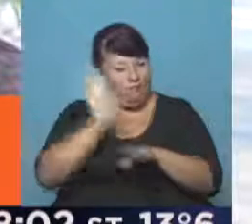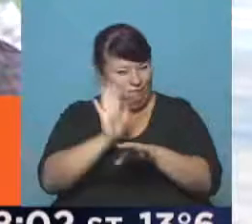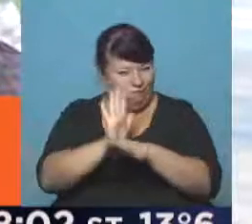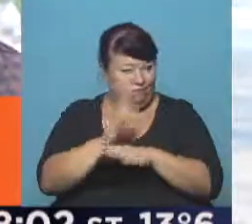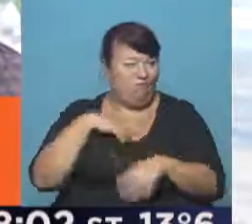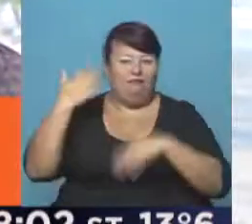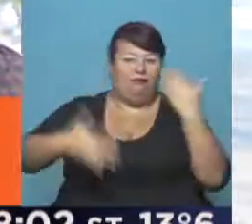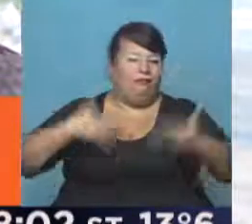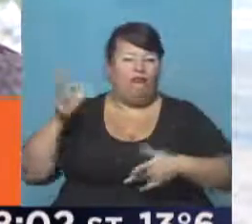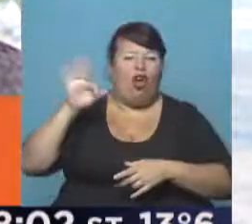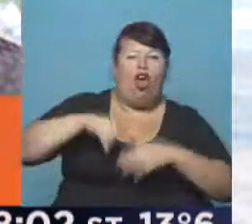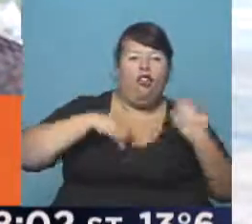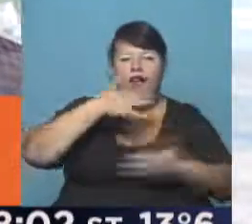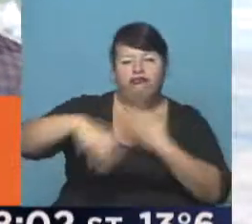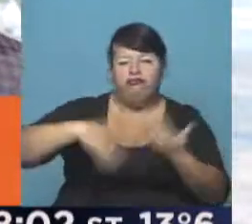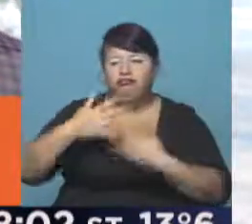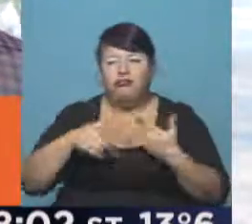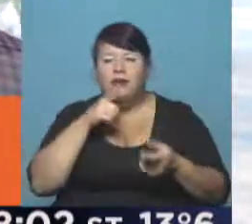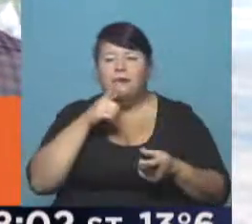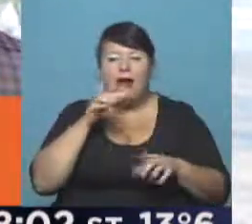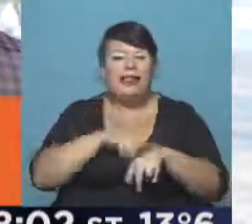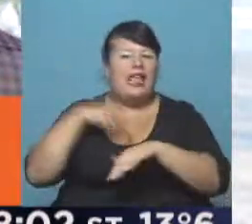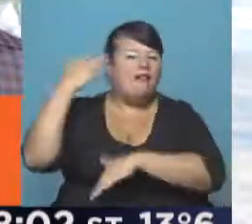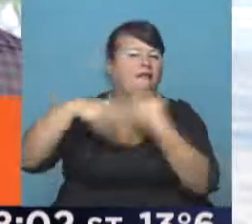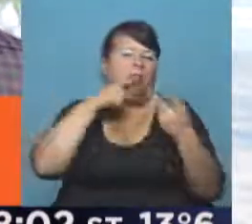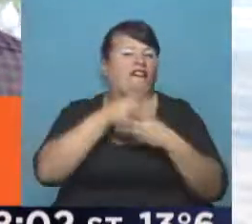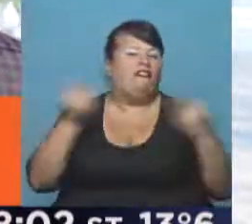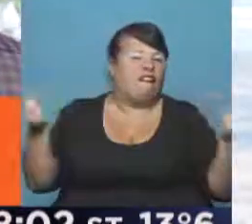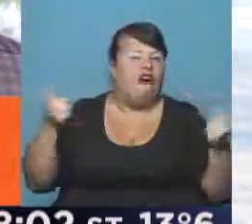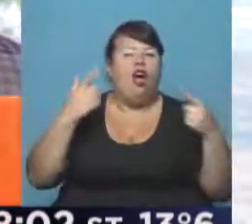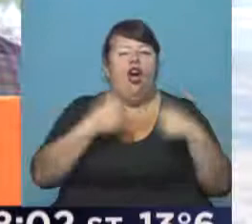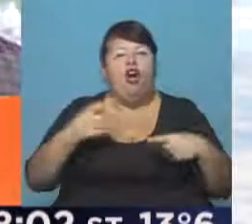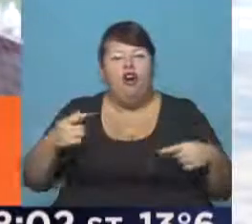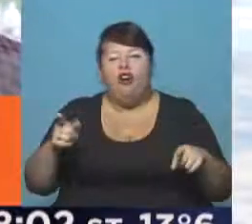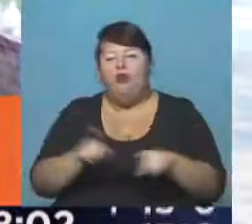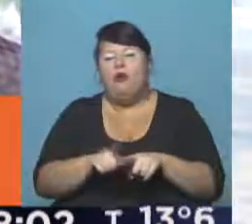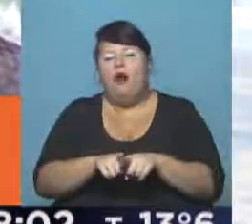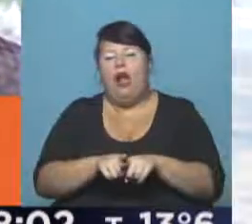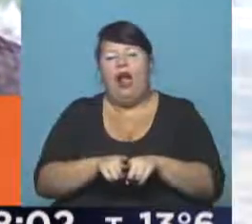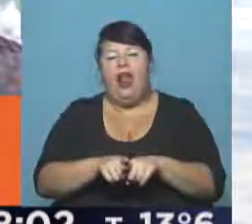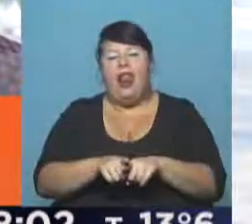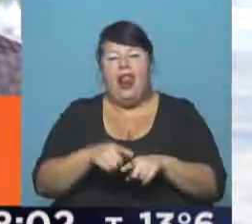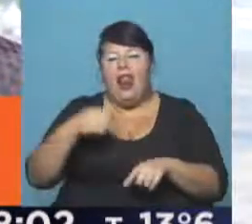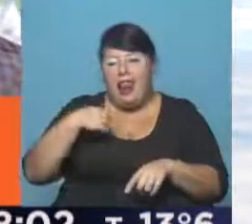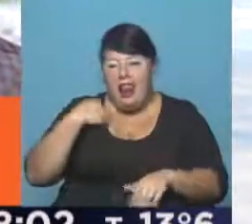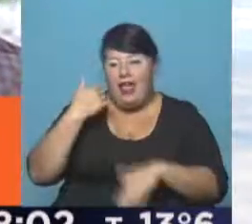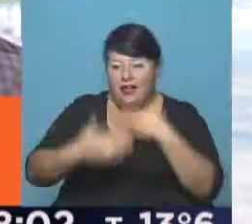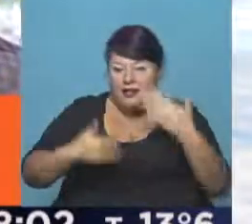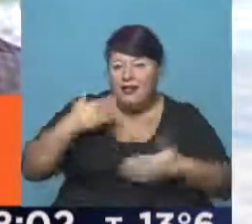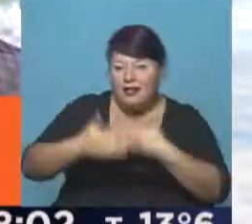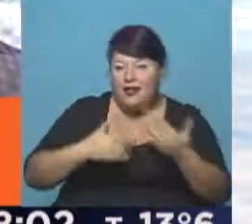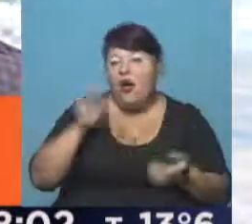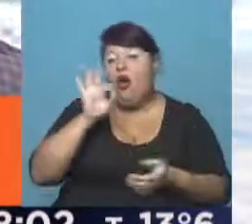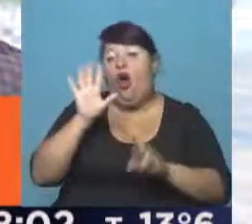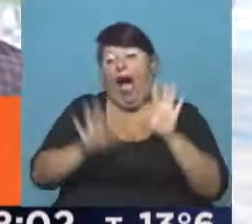la vorágine esto del tiempo, ¿no? Y de las cosas que uno... en las que uno va avanzando o a